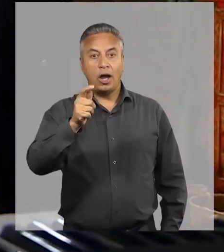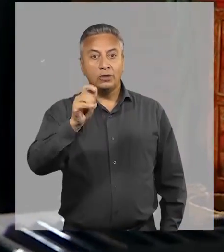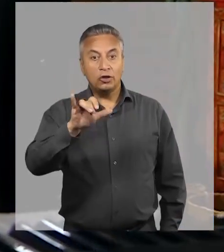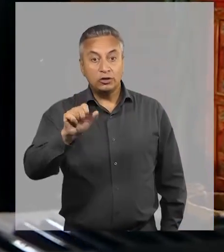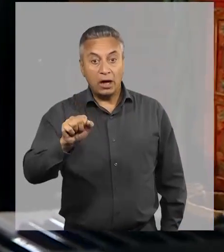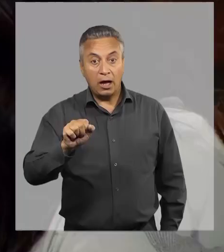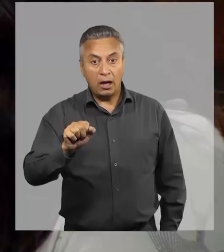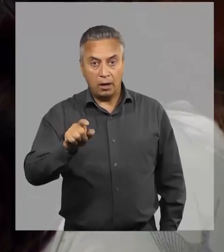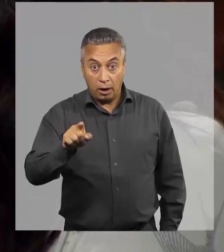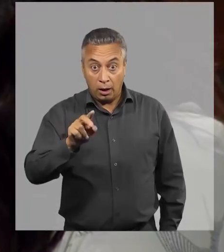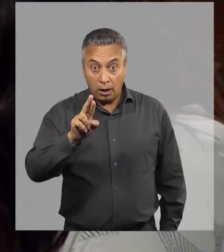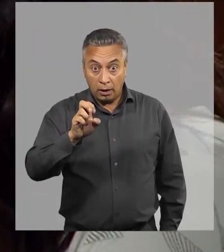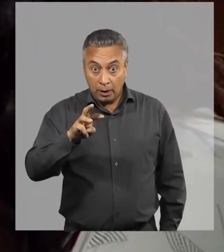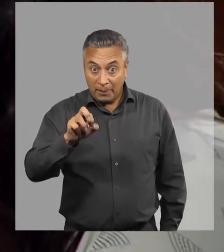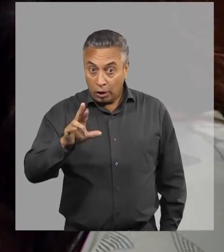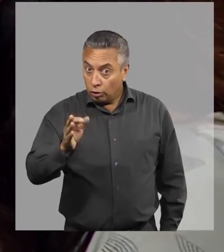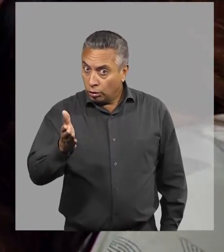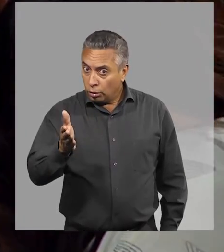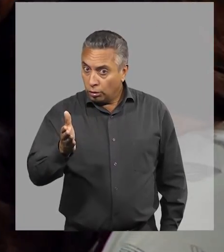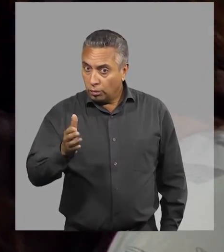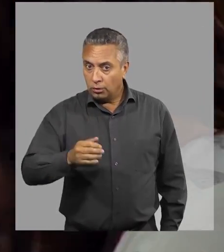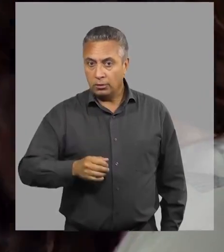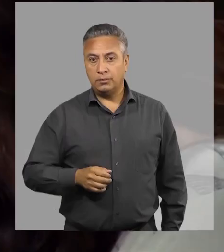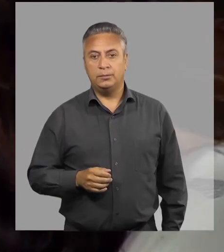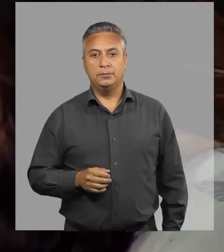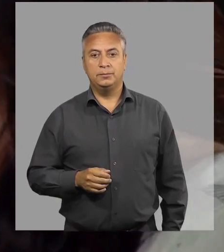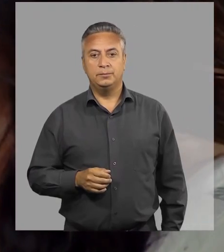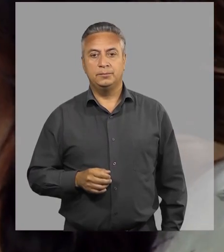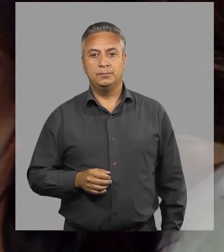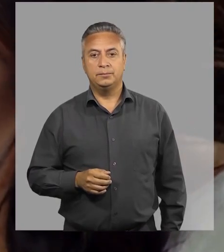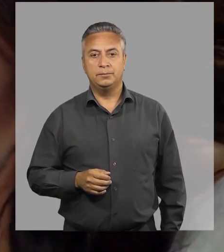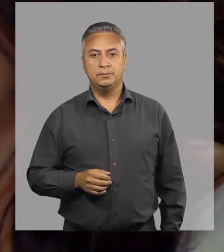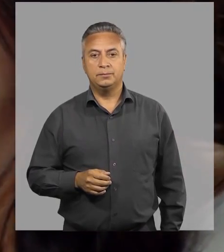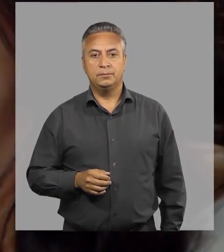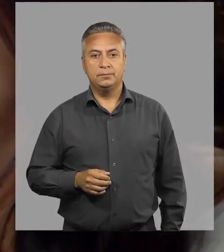Hola, tuya. Ramiro.